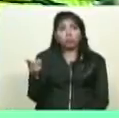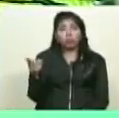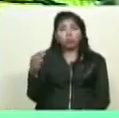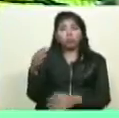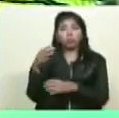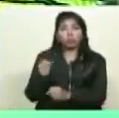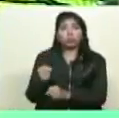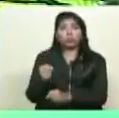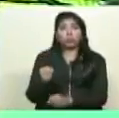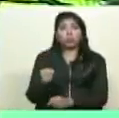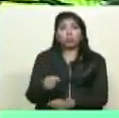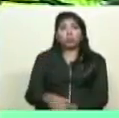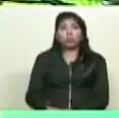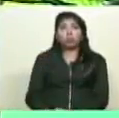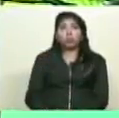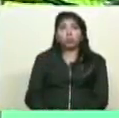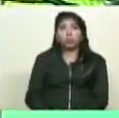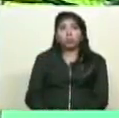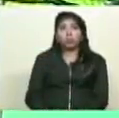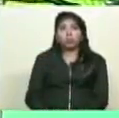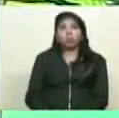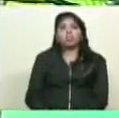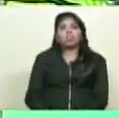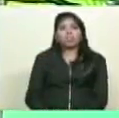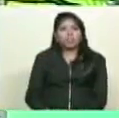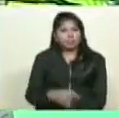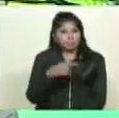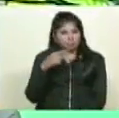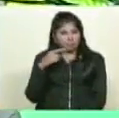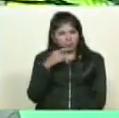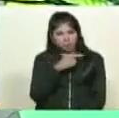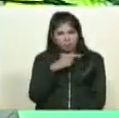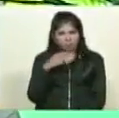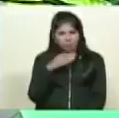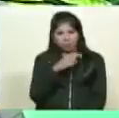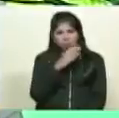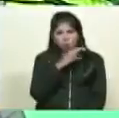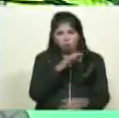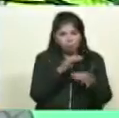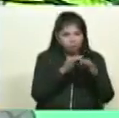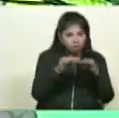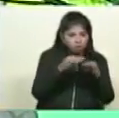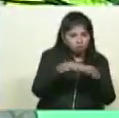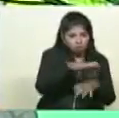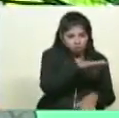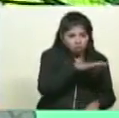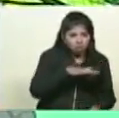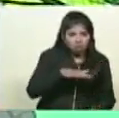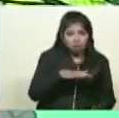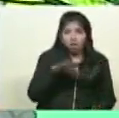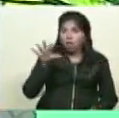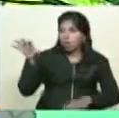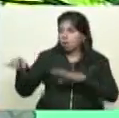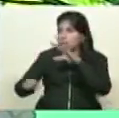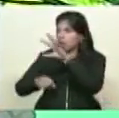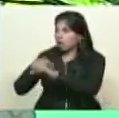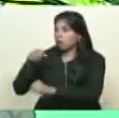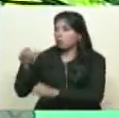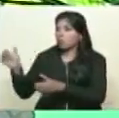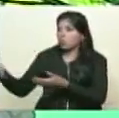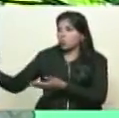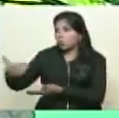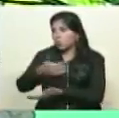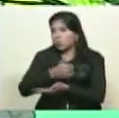una maquila que han montado en Cúcuta y en Maicao. Se llevan la pastilla venezolana y le ponen el... Así es.